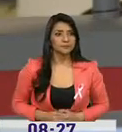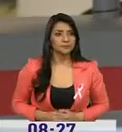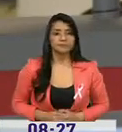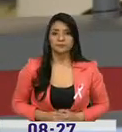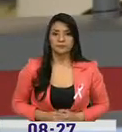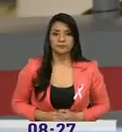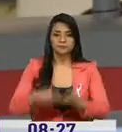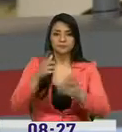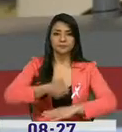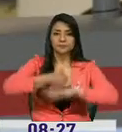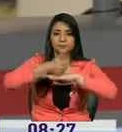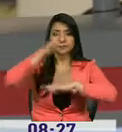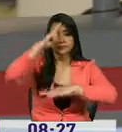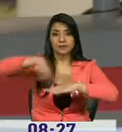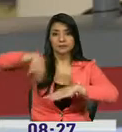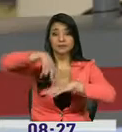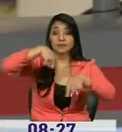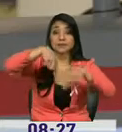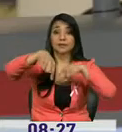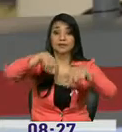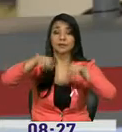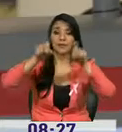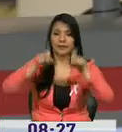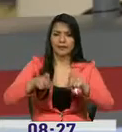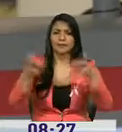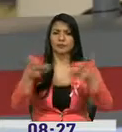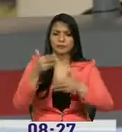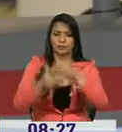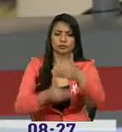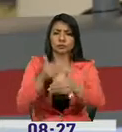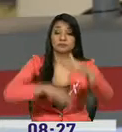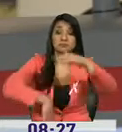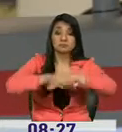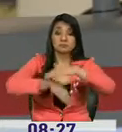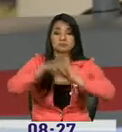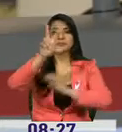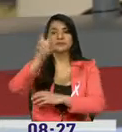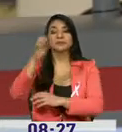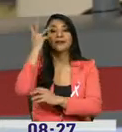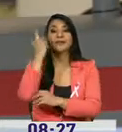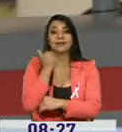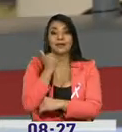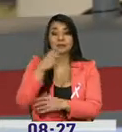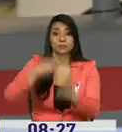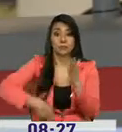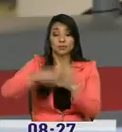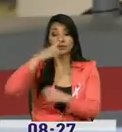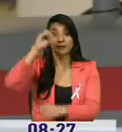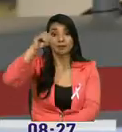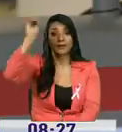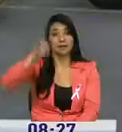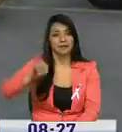la Agencia Nacional de Tránsito. El proceso debe realizarse en un máximo de 30 días para evitar multas y